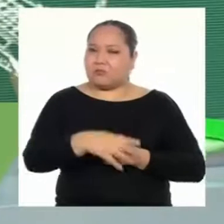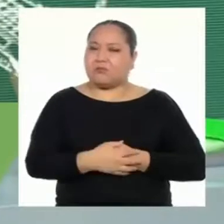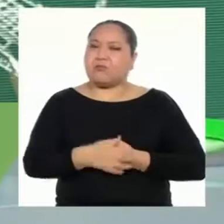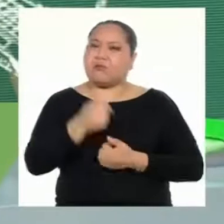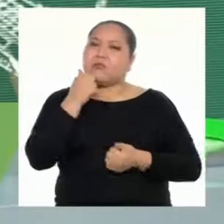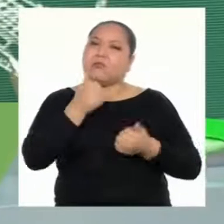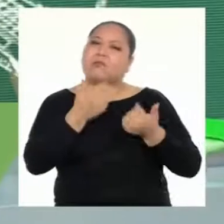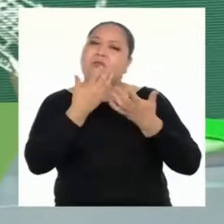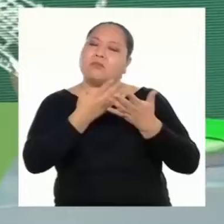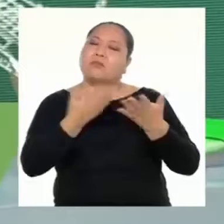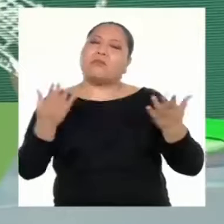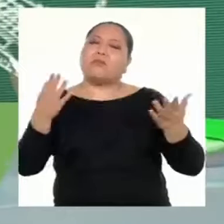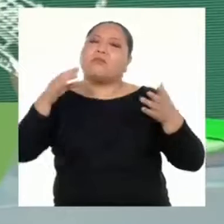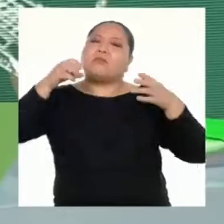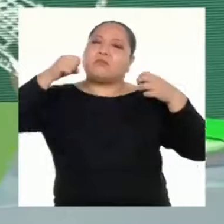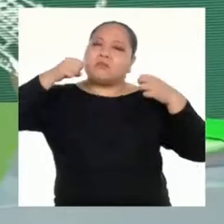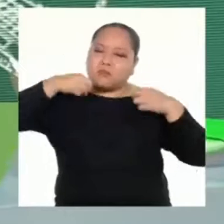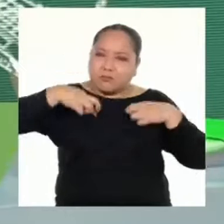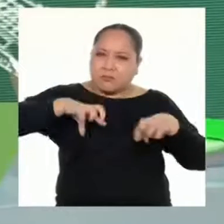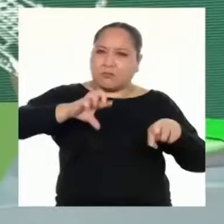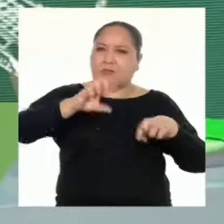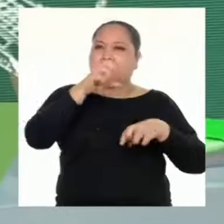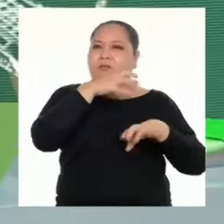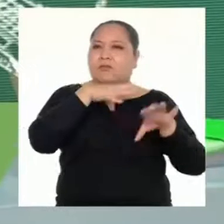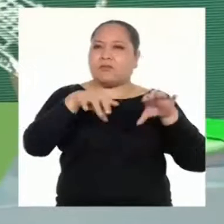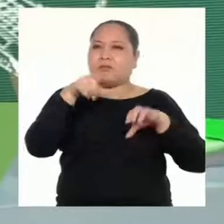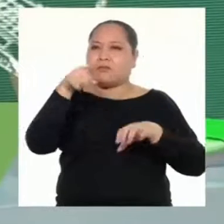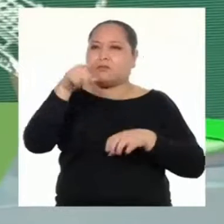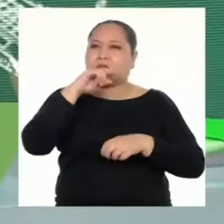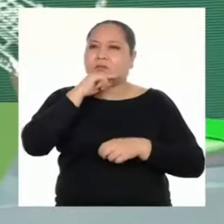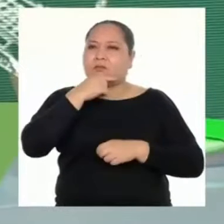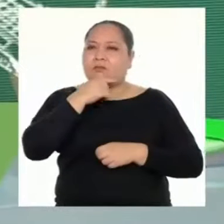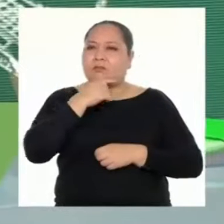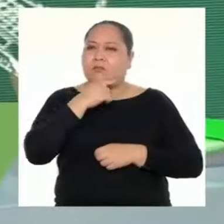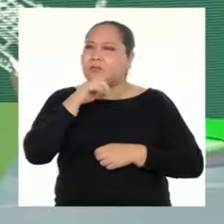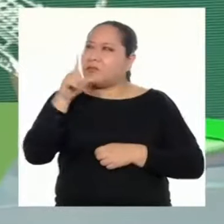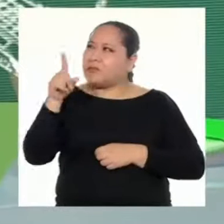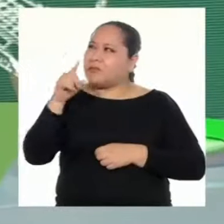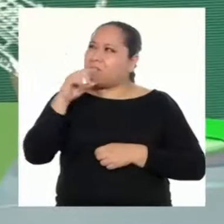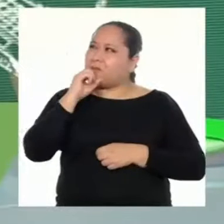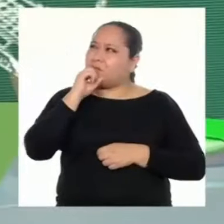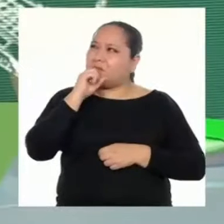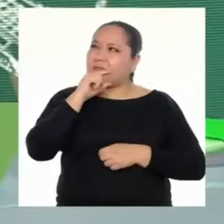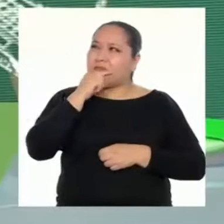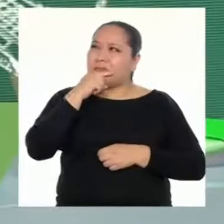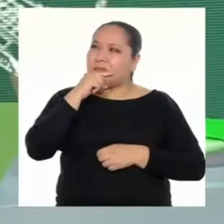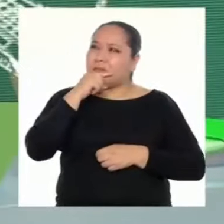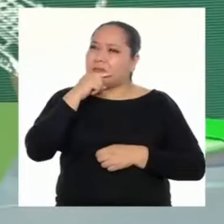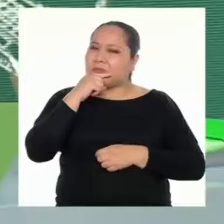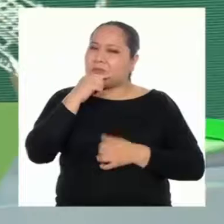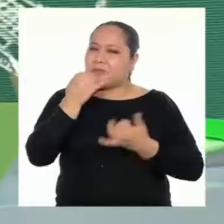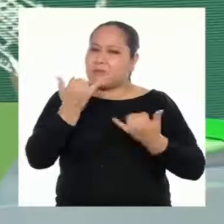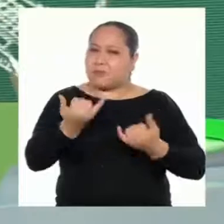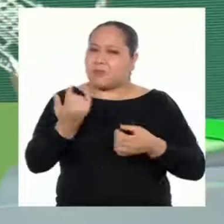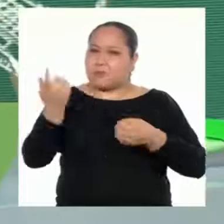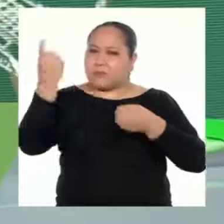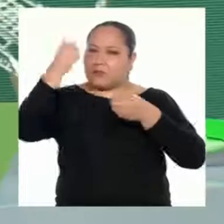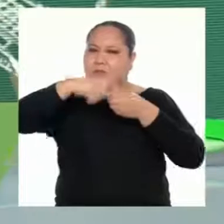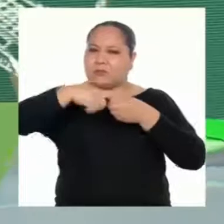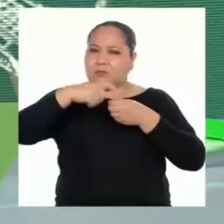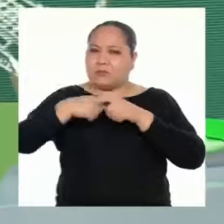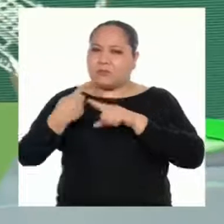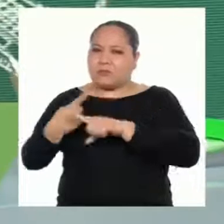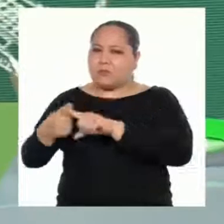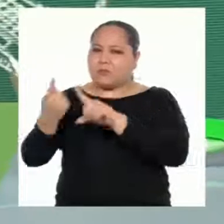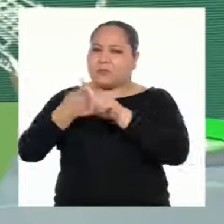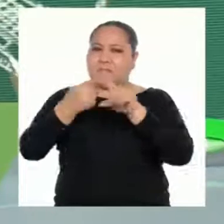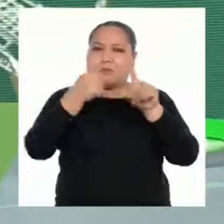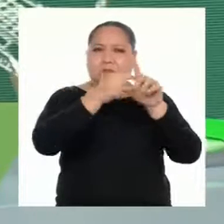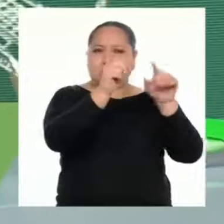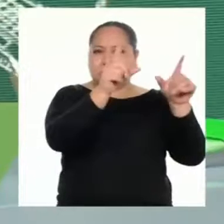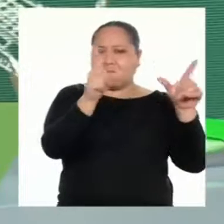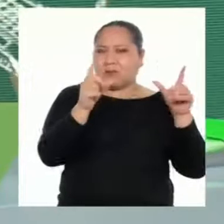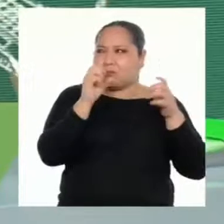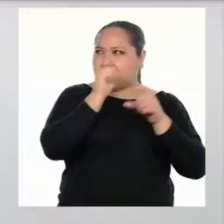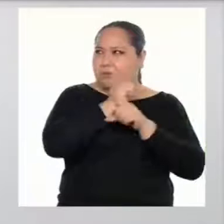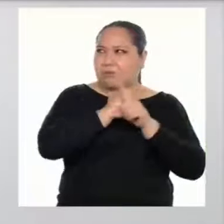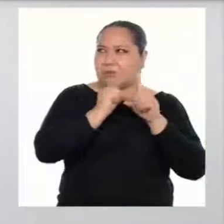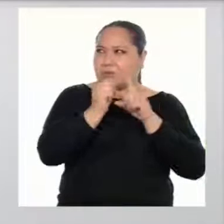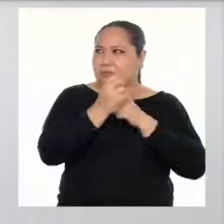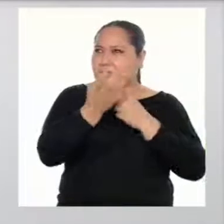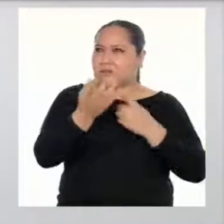se les permitía hacer en esa época? ¿Diría que las mujeres hoy en día ya son incluidas en diversos ámbitos de la